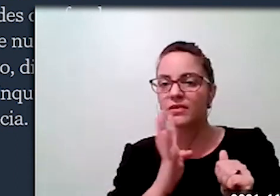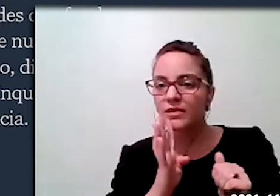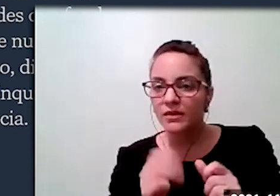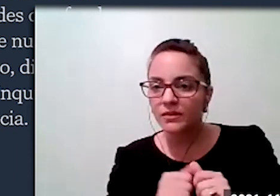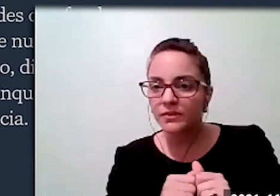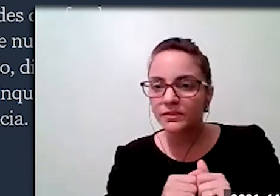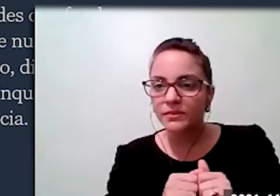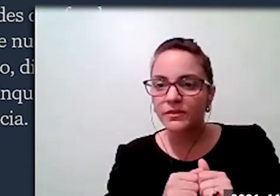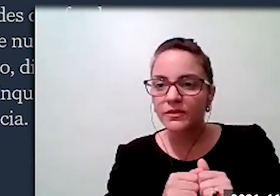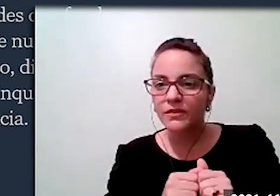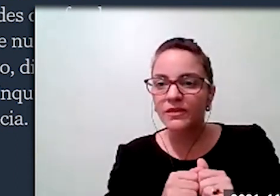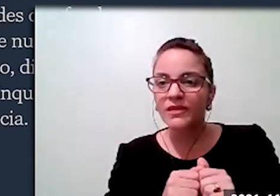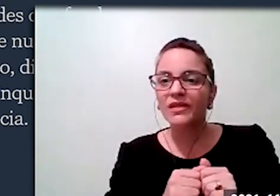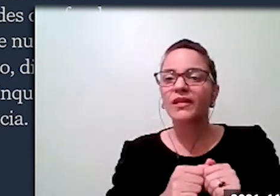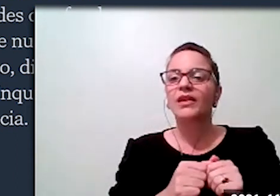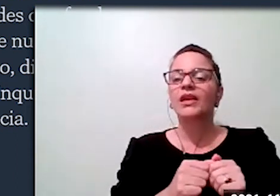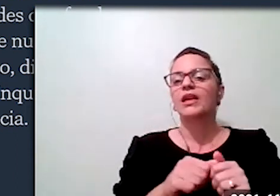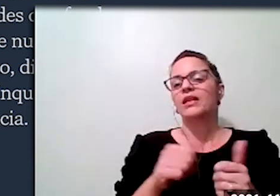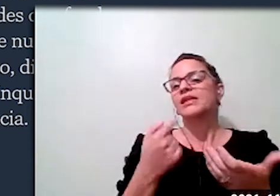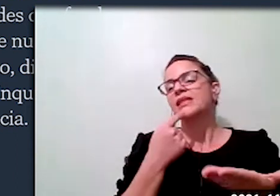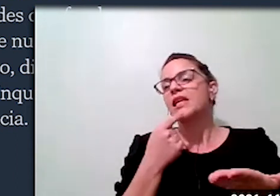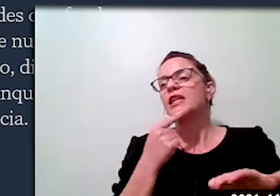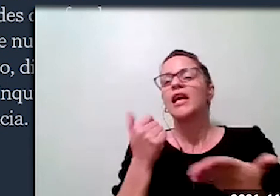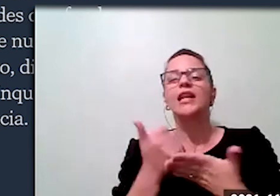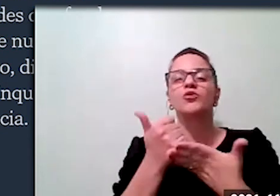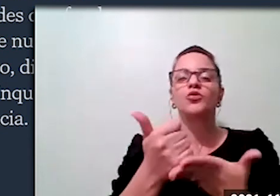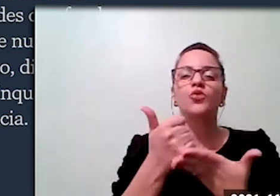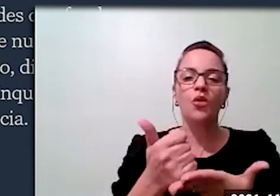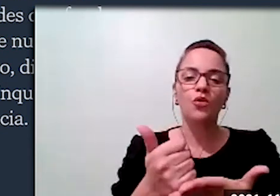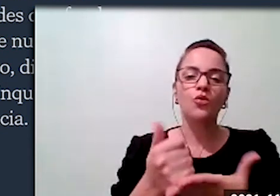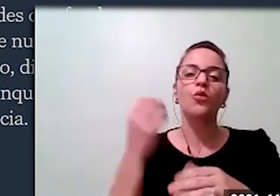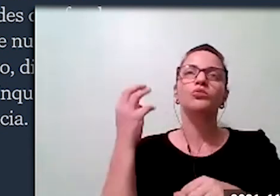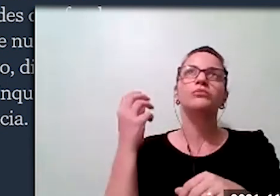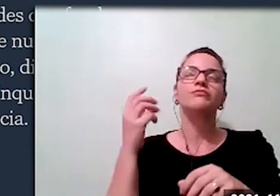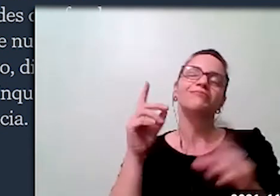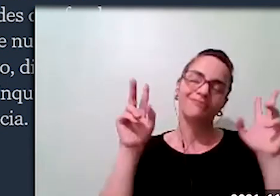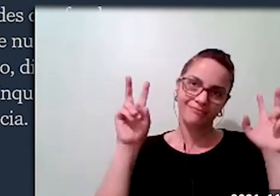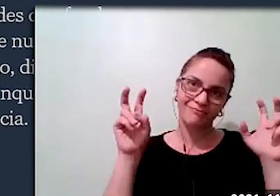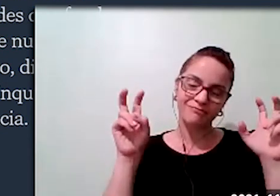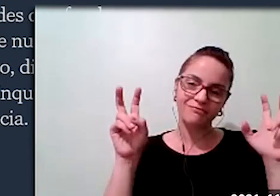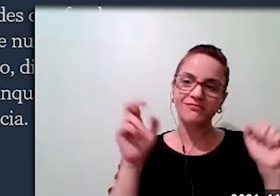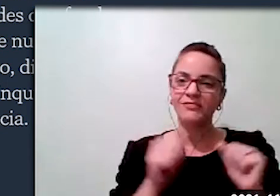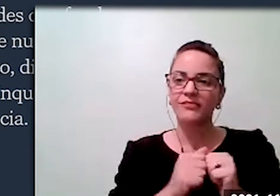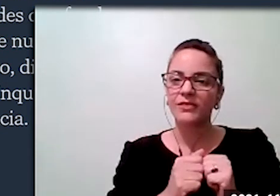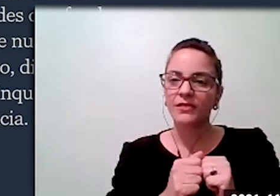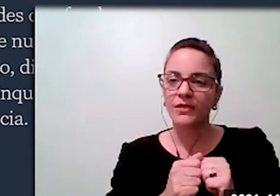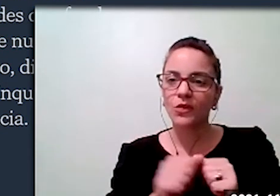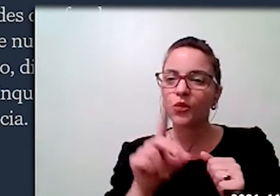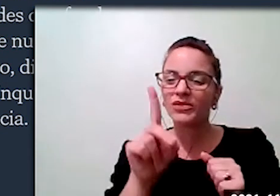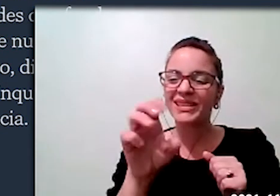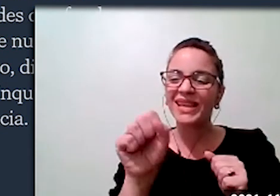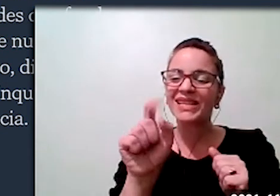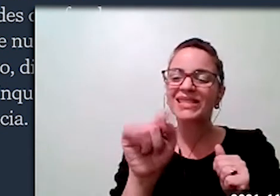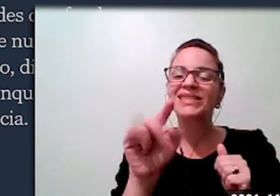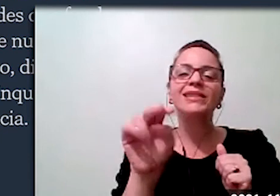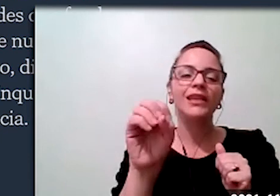León un destino inquieto. San Juan se funda, como ustedes saben, en la isleta, sin su